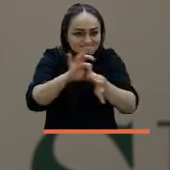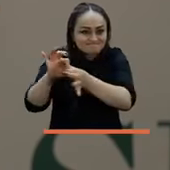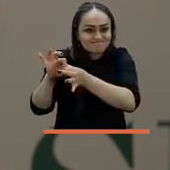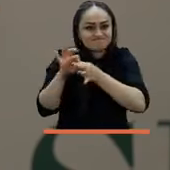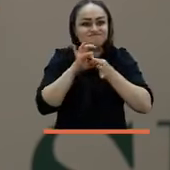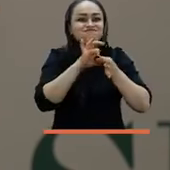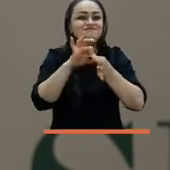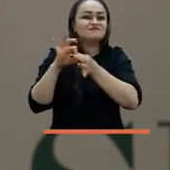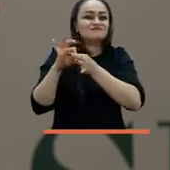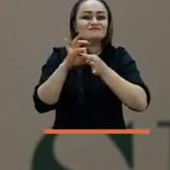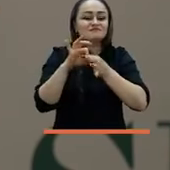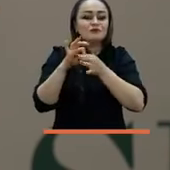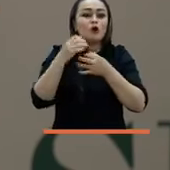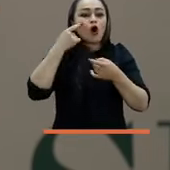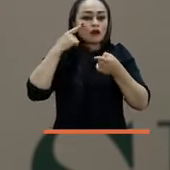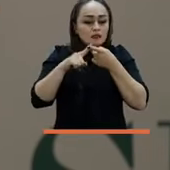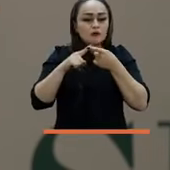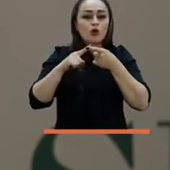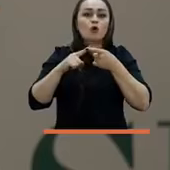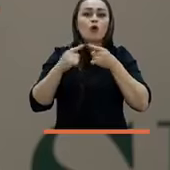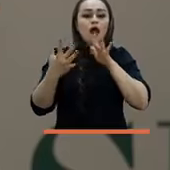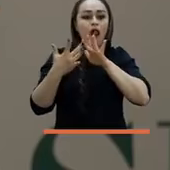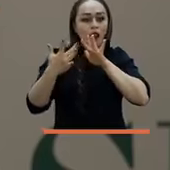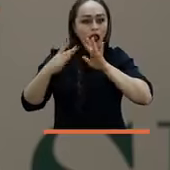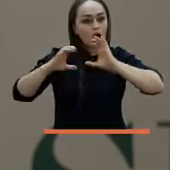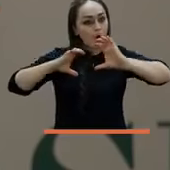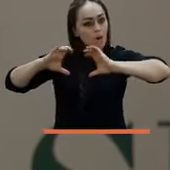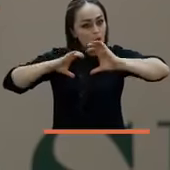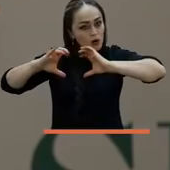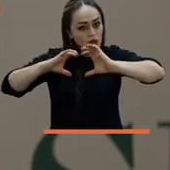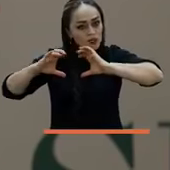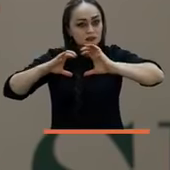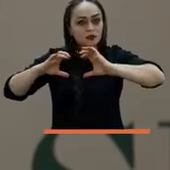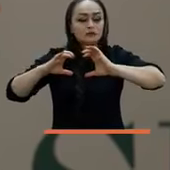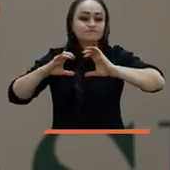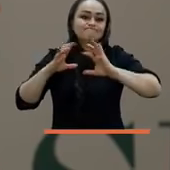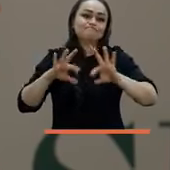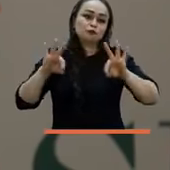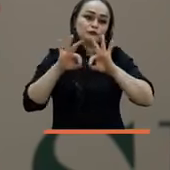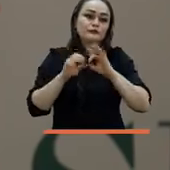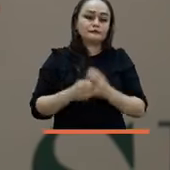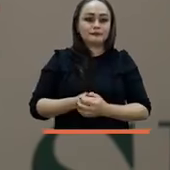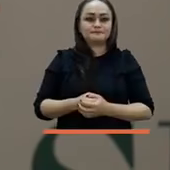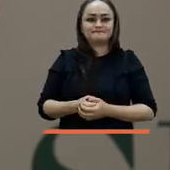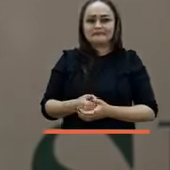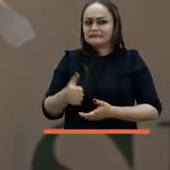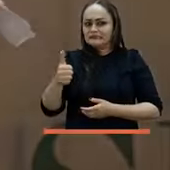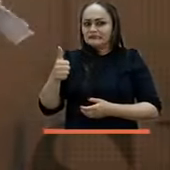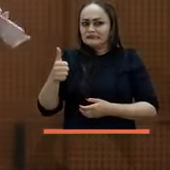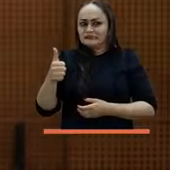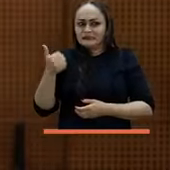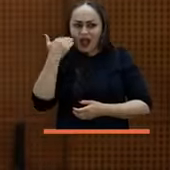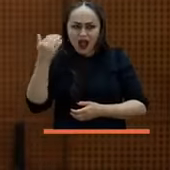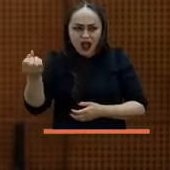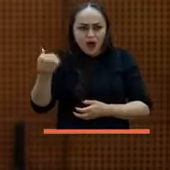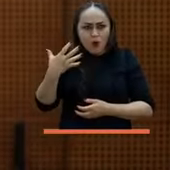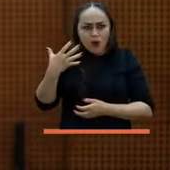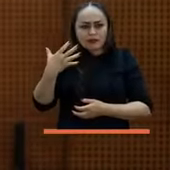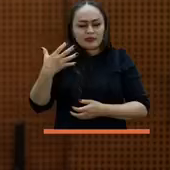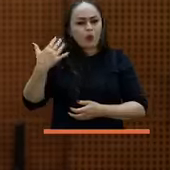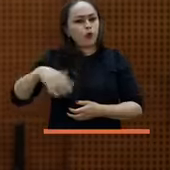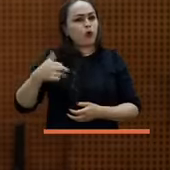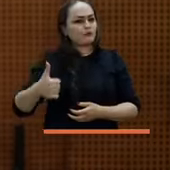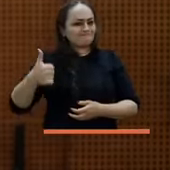bueno una buena comunicación entre todos y uso maría me encanta que hayas puesto esto porque